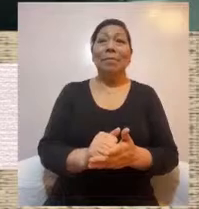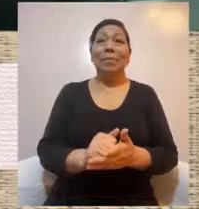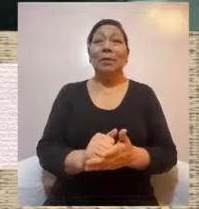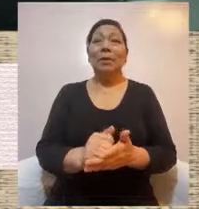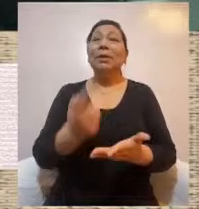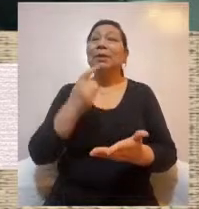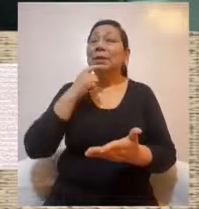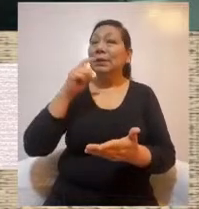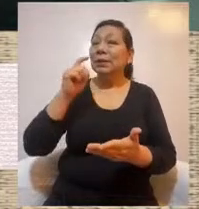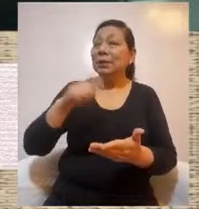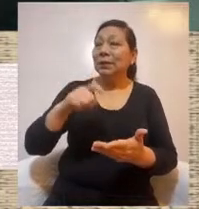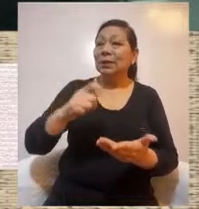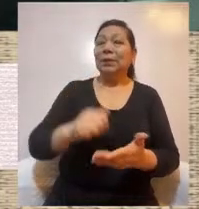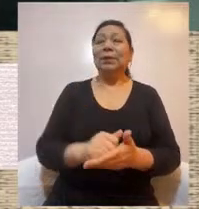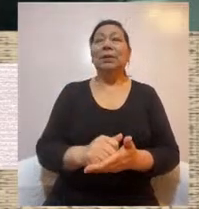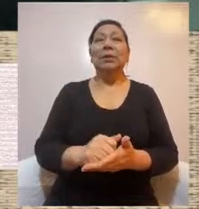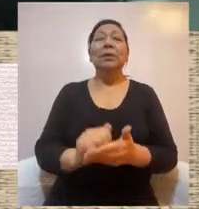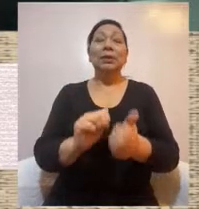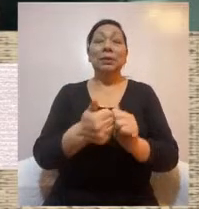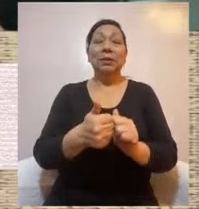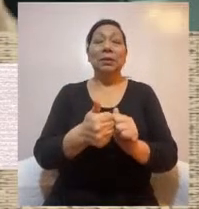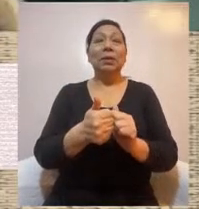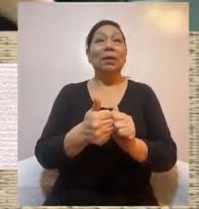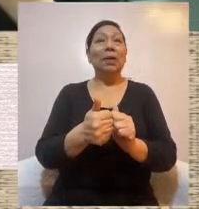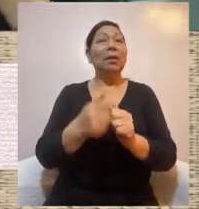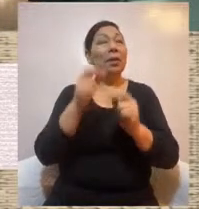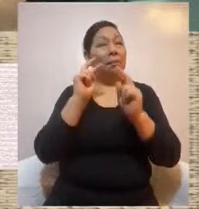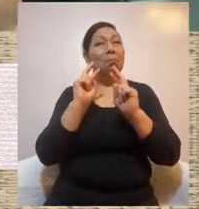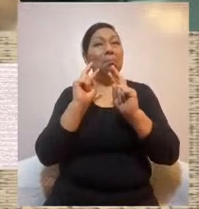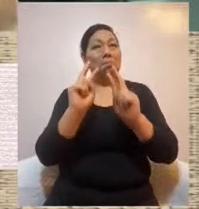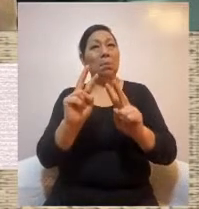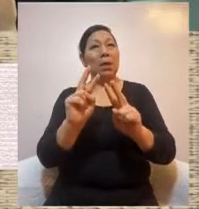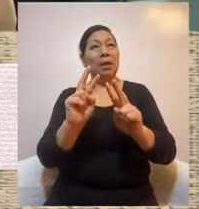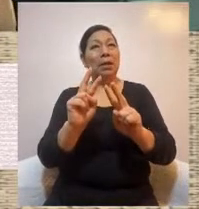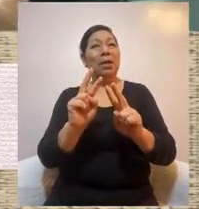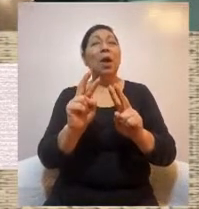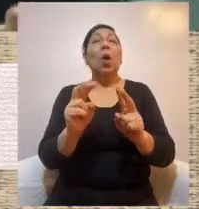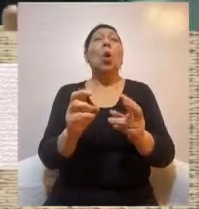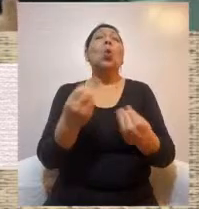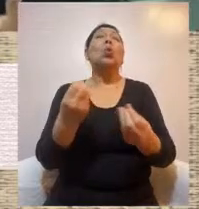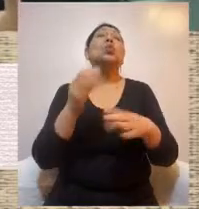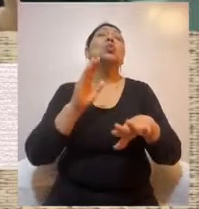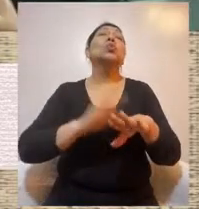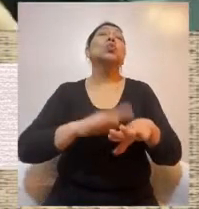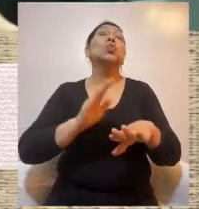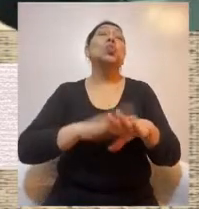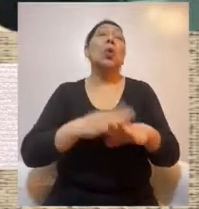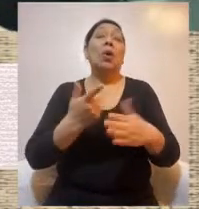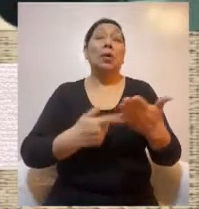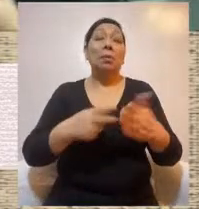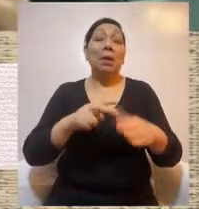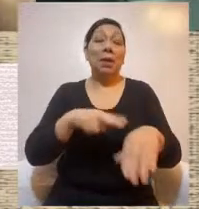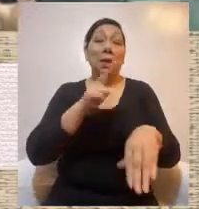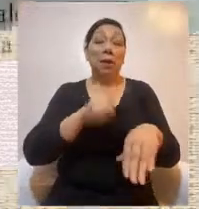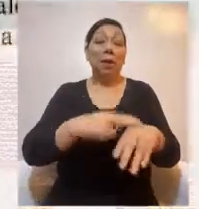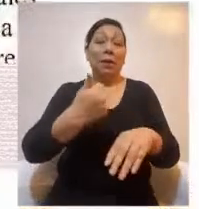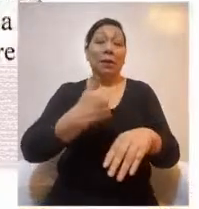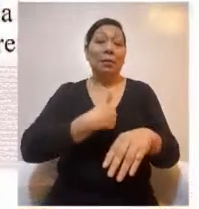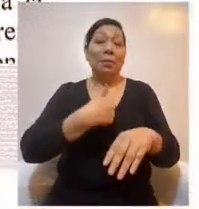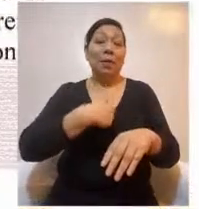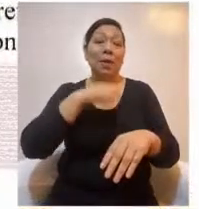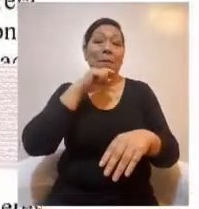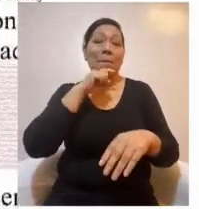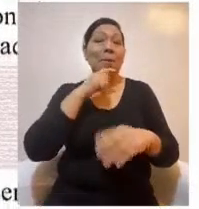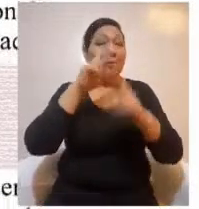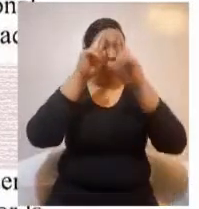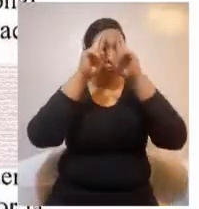la necesidad de un cambio de enfoque y de percepciones respecto a la naturaleza misma